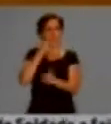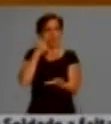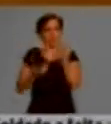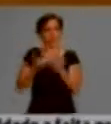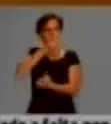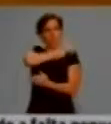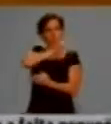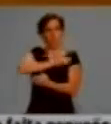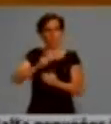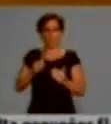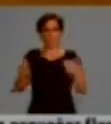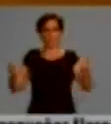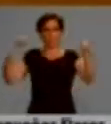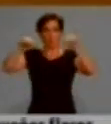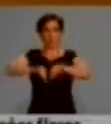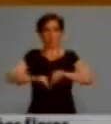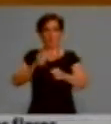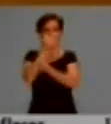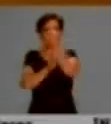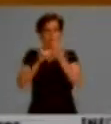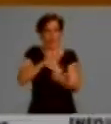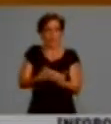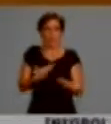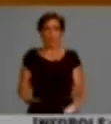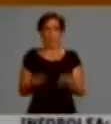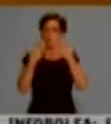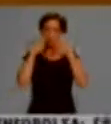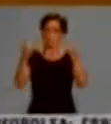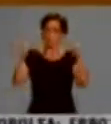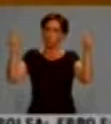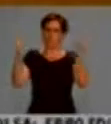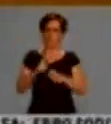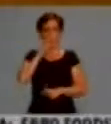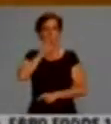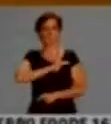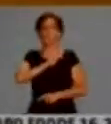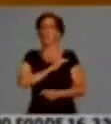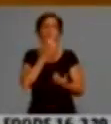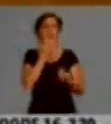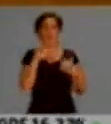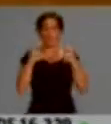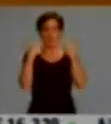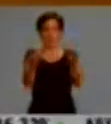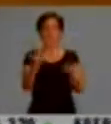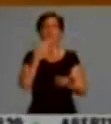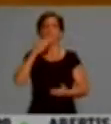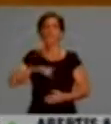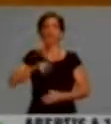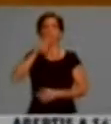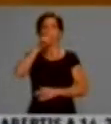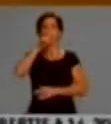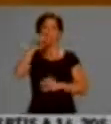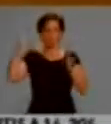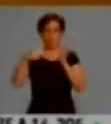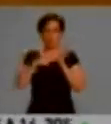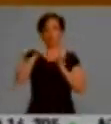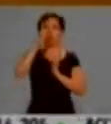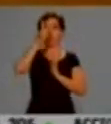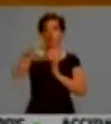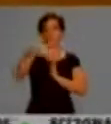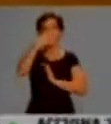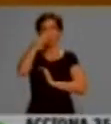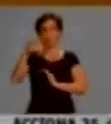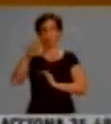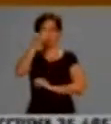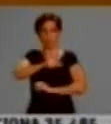meses desde que comenzó la crisis. Para que se hagan una idea, señorías, es un descenso de 2.250